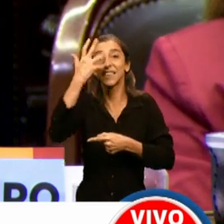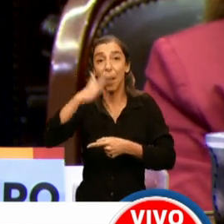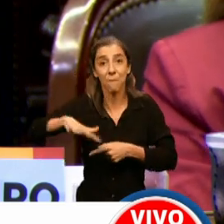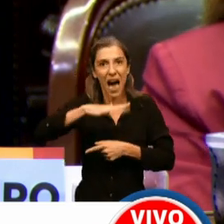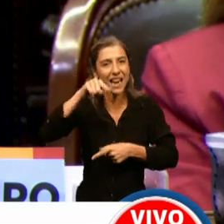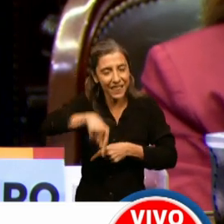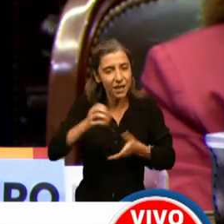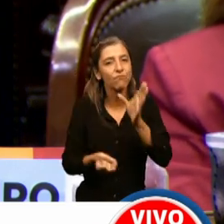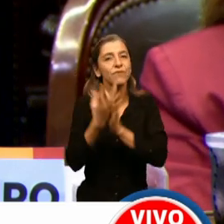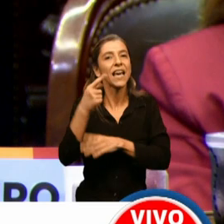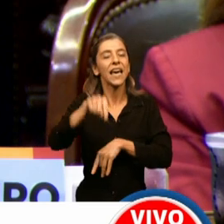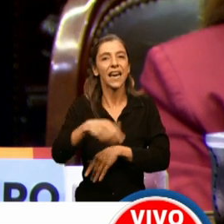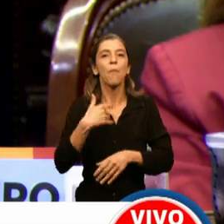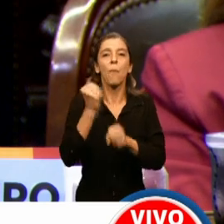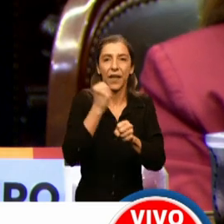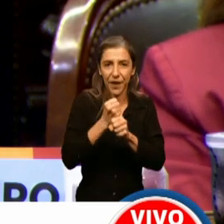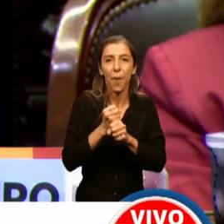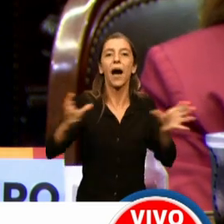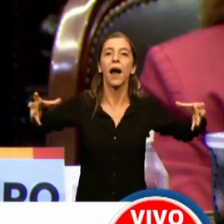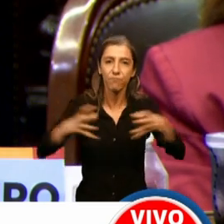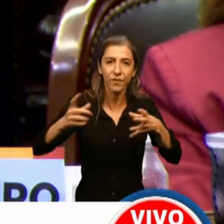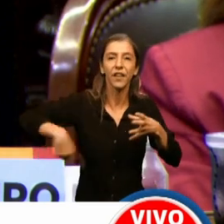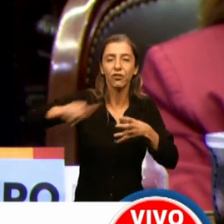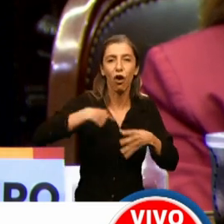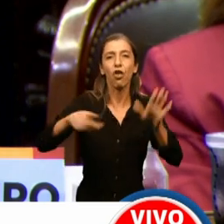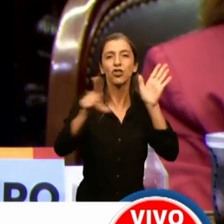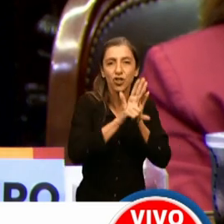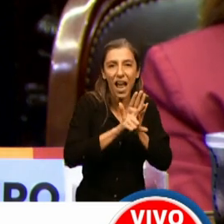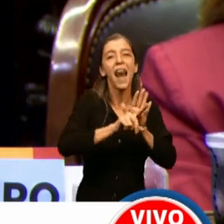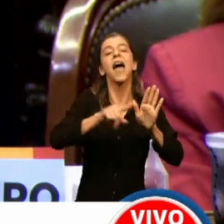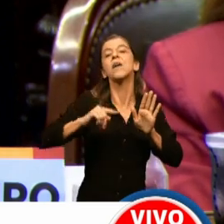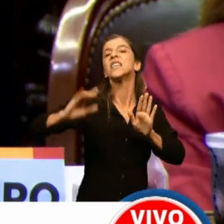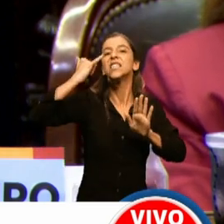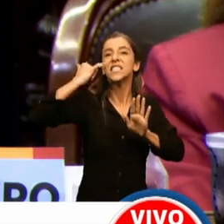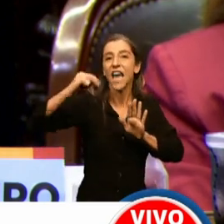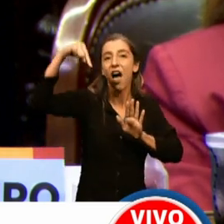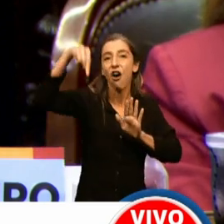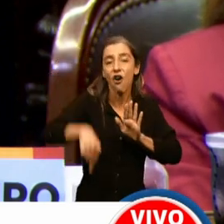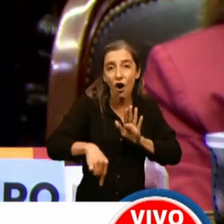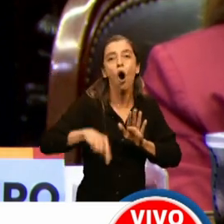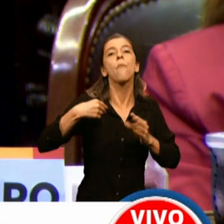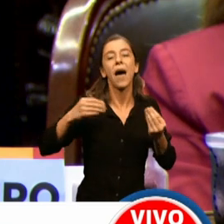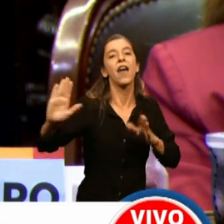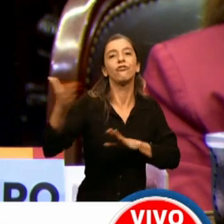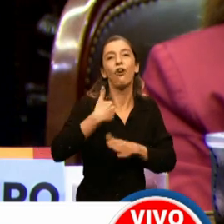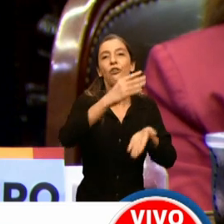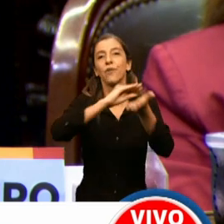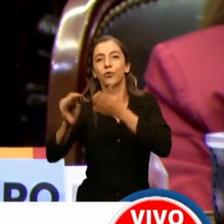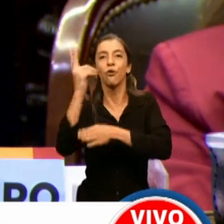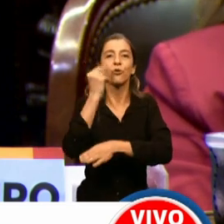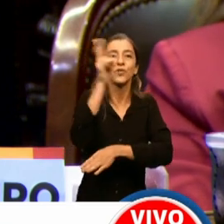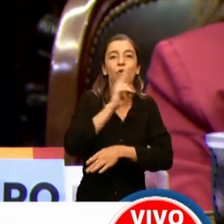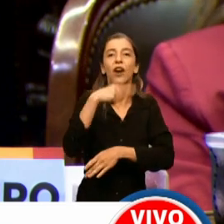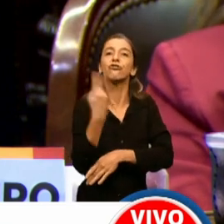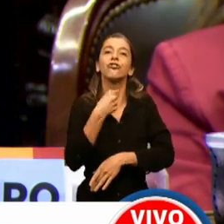trabajo popular y colectivo vamos por la ley integral trans así que prepárense diputados y diputadas no queremos menos